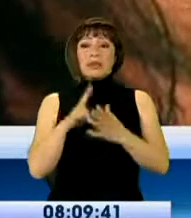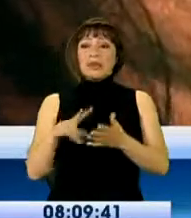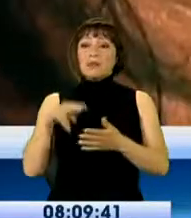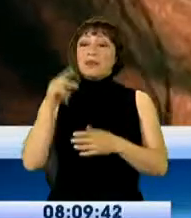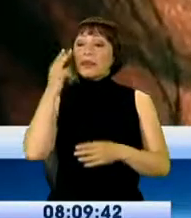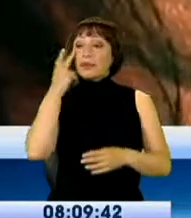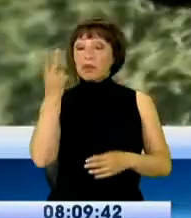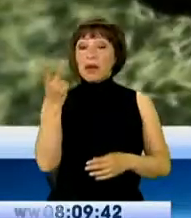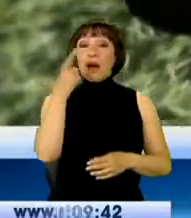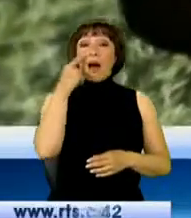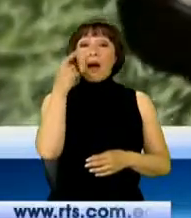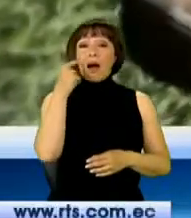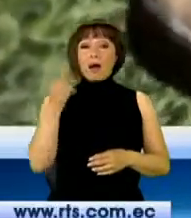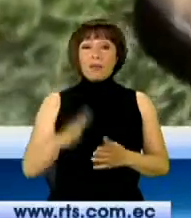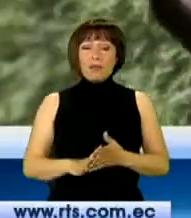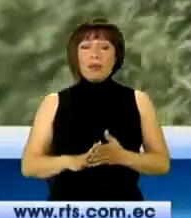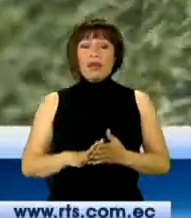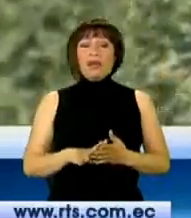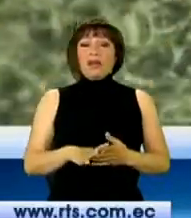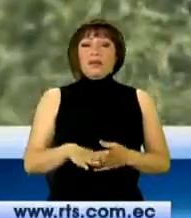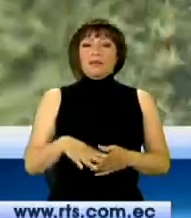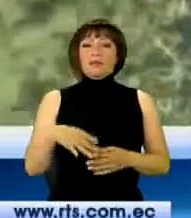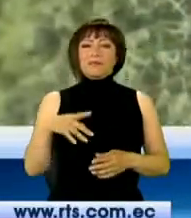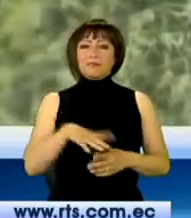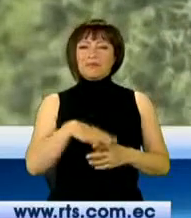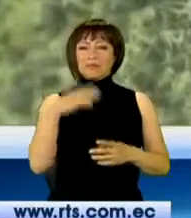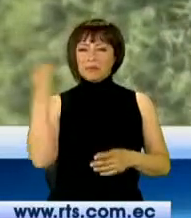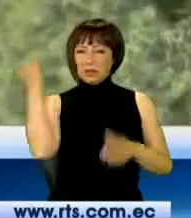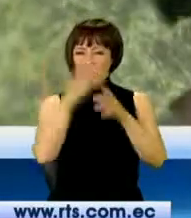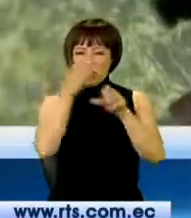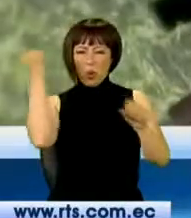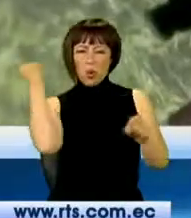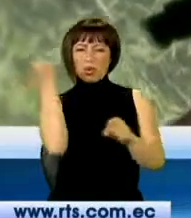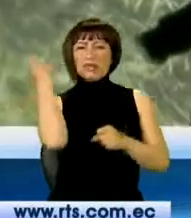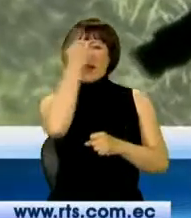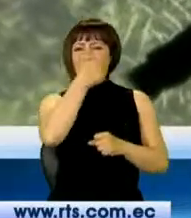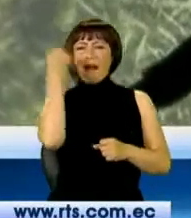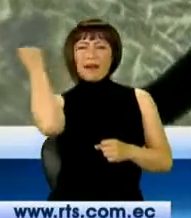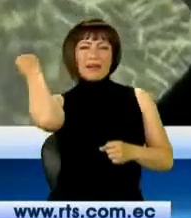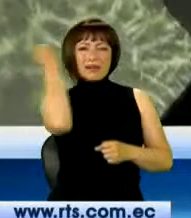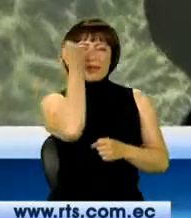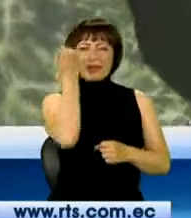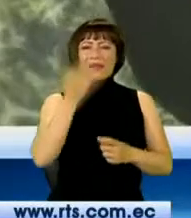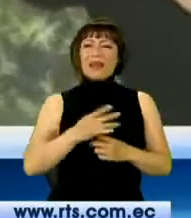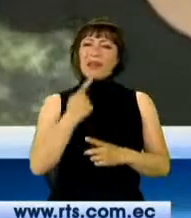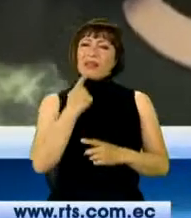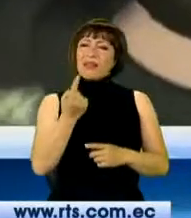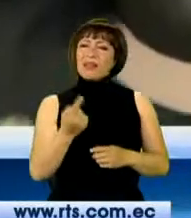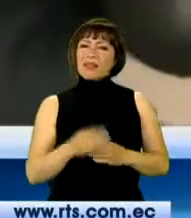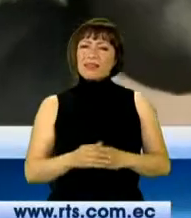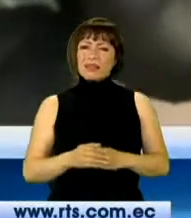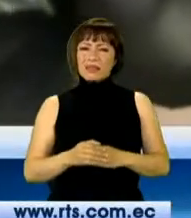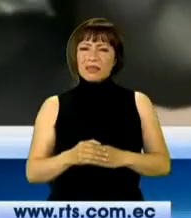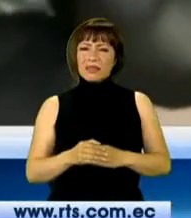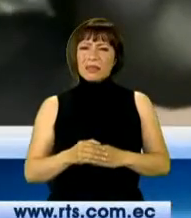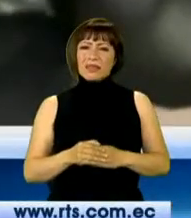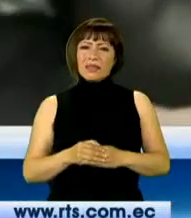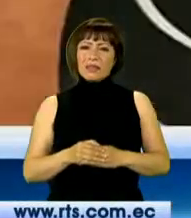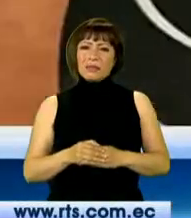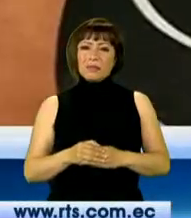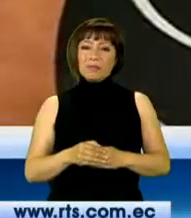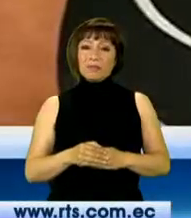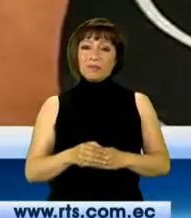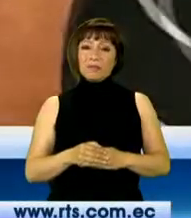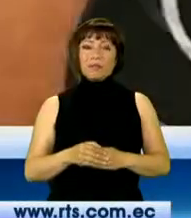a su ex conviviente quien le atacó en el rostro y Juan me cogió me rayo de la cara y me dijo Esto me dice es para que dice